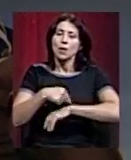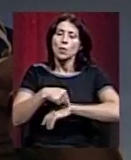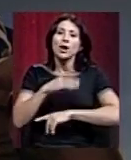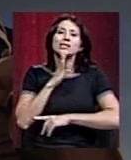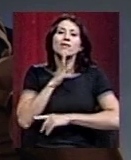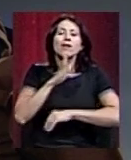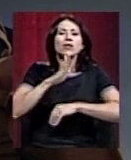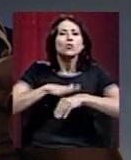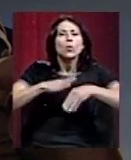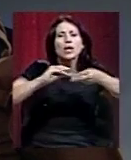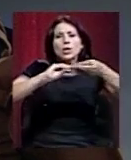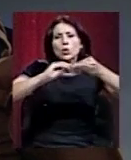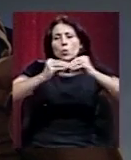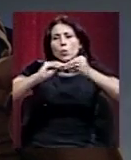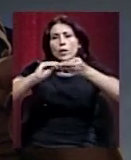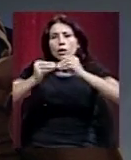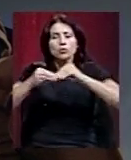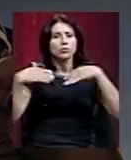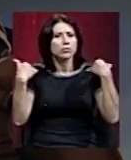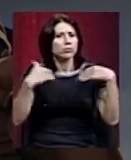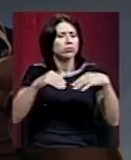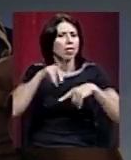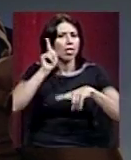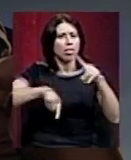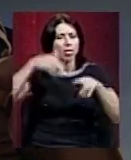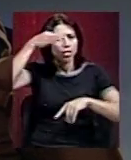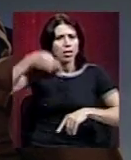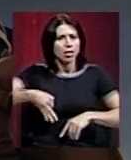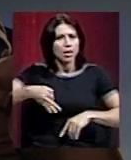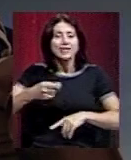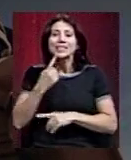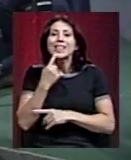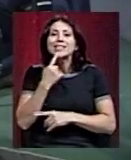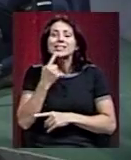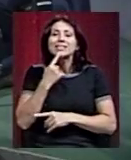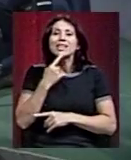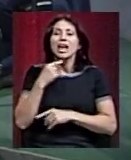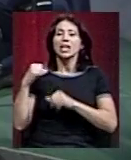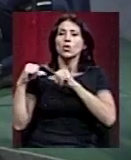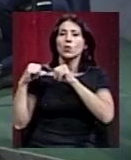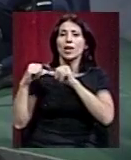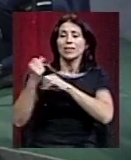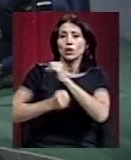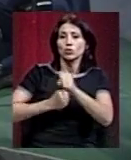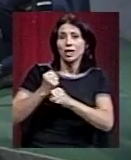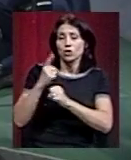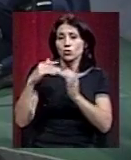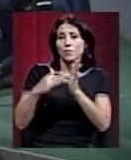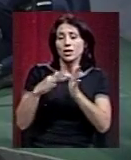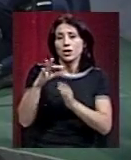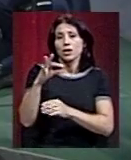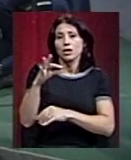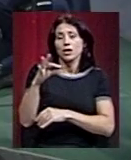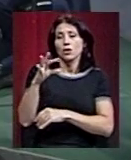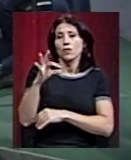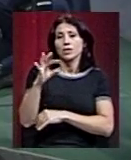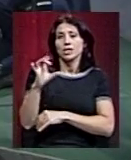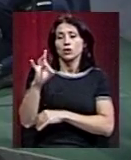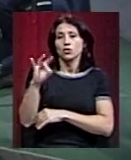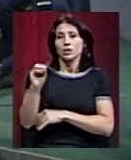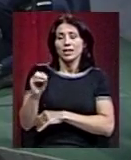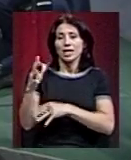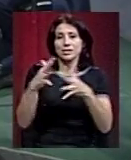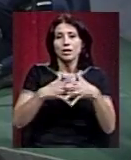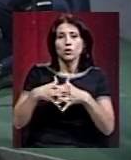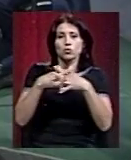cifras increíbles, ¿no? Se decía que durante el decenio de los 80 Estados Unidos colocó $10.000